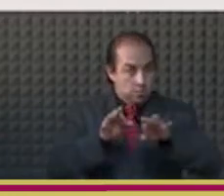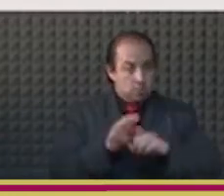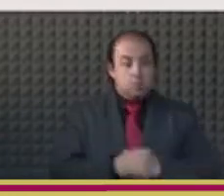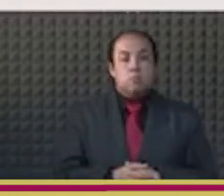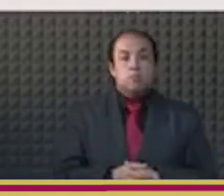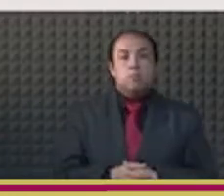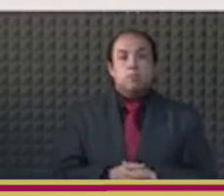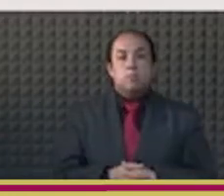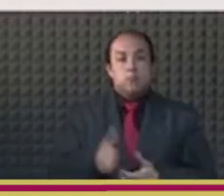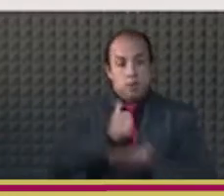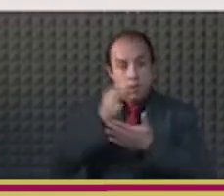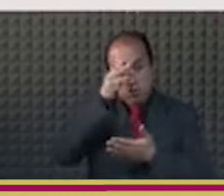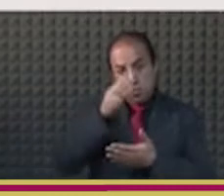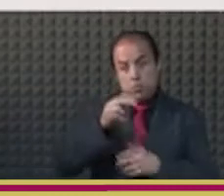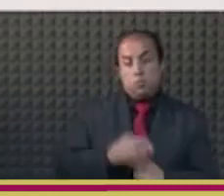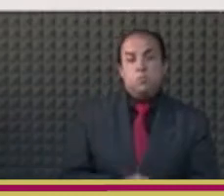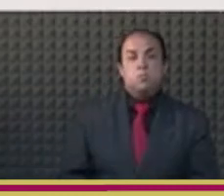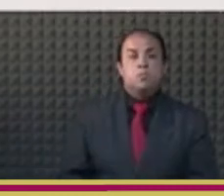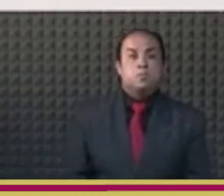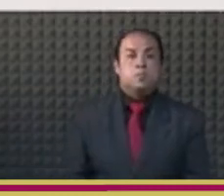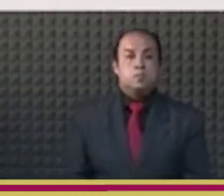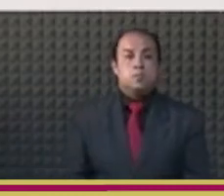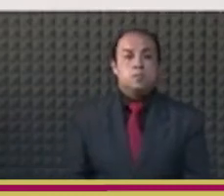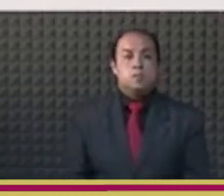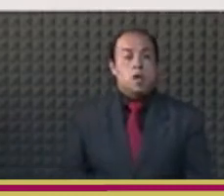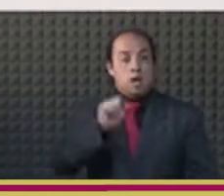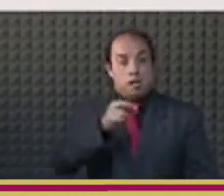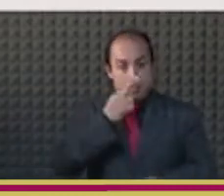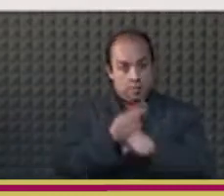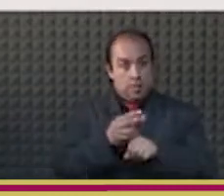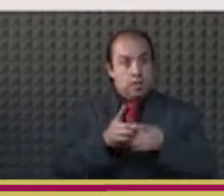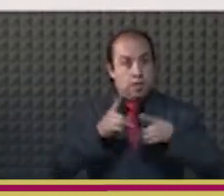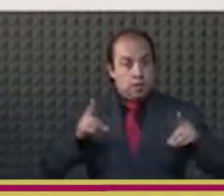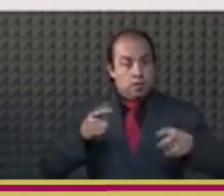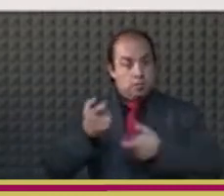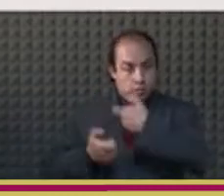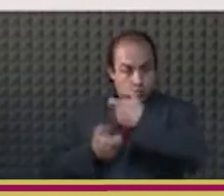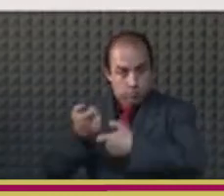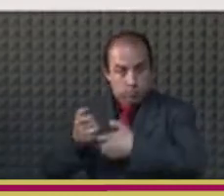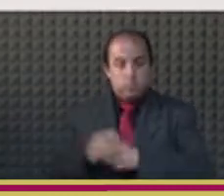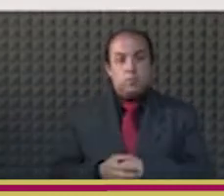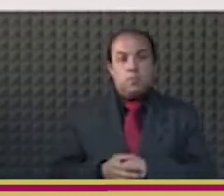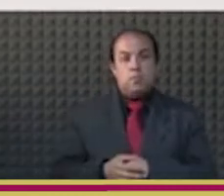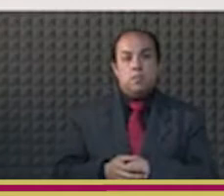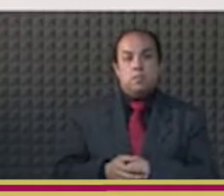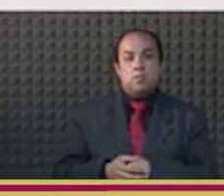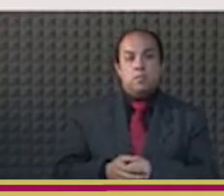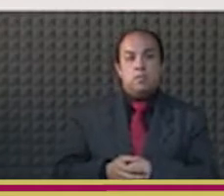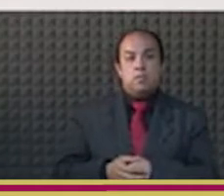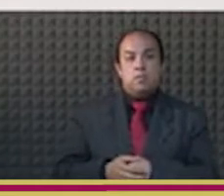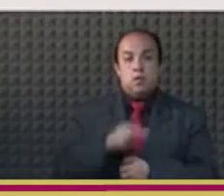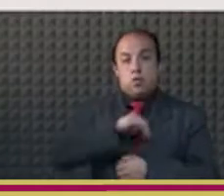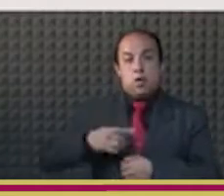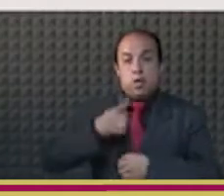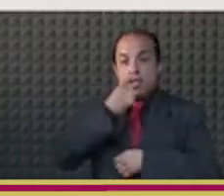Trabajo de la Ciudad de México y también la Secretaría de Desarrollo Económico nos permiten decir